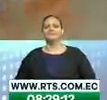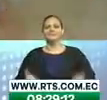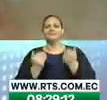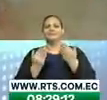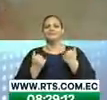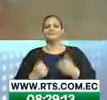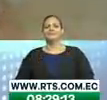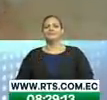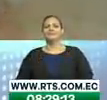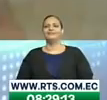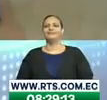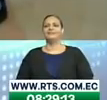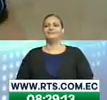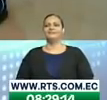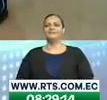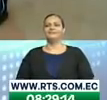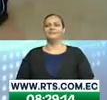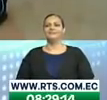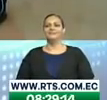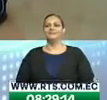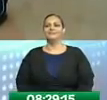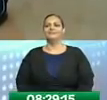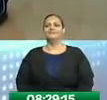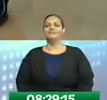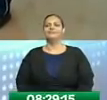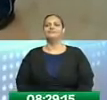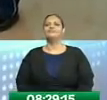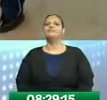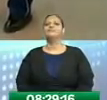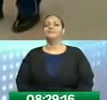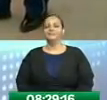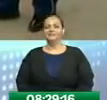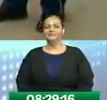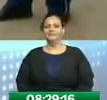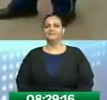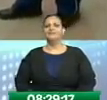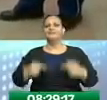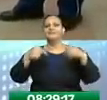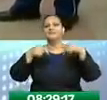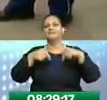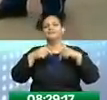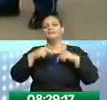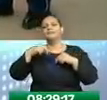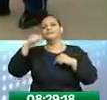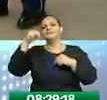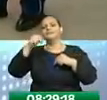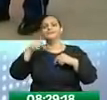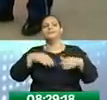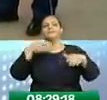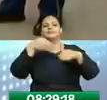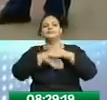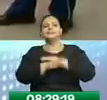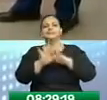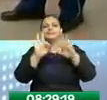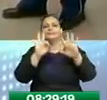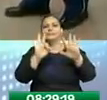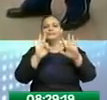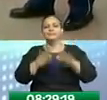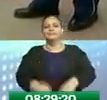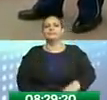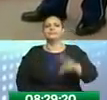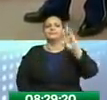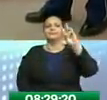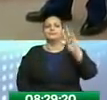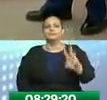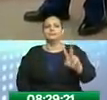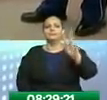Vamos, mi Carlos Julio. Vamos a hablar entonces de lo que estamos... En vivo y en directo desde la entrada de la 8, justamente, 62 rutas